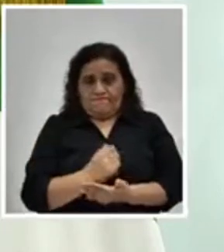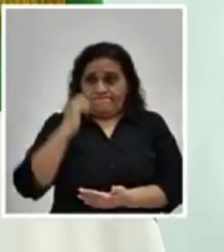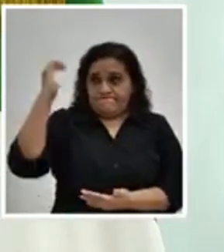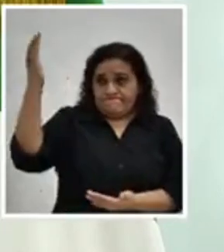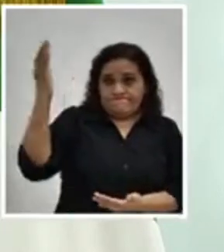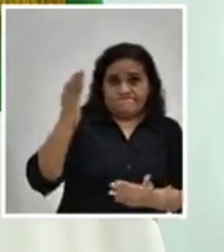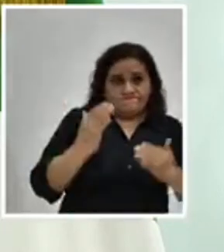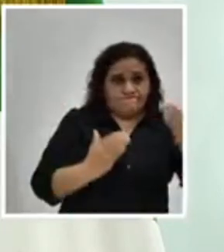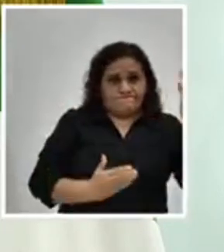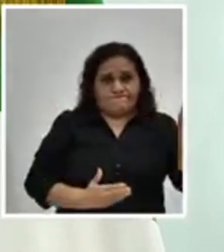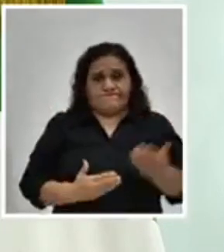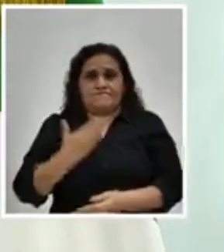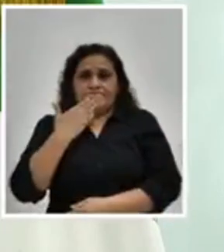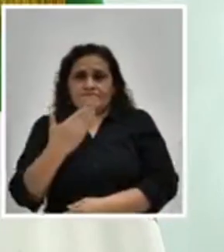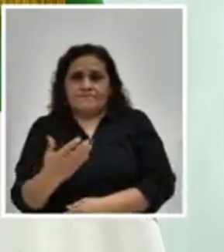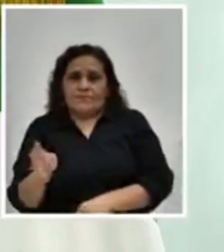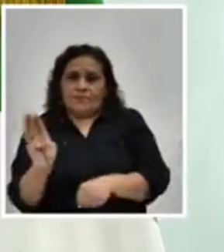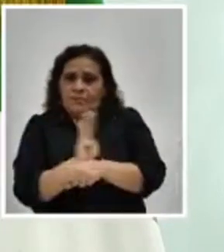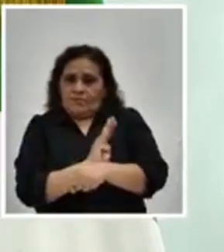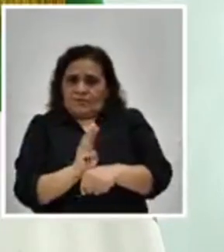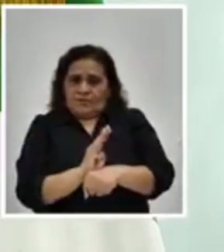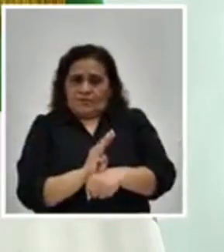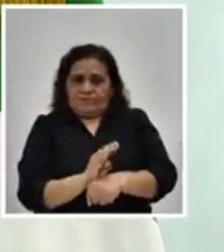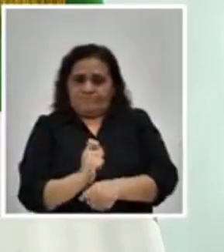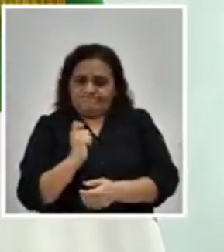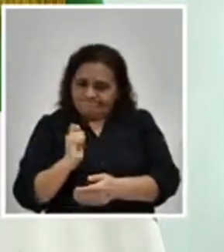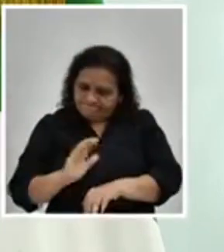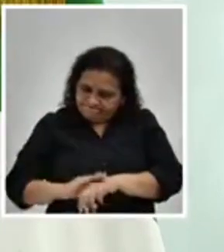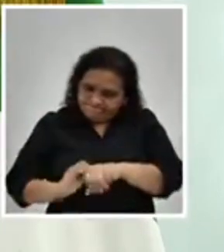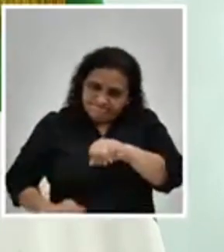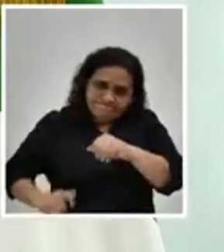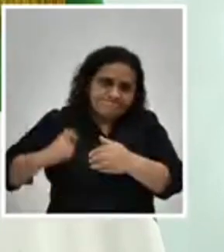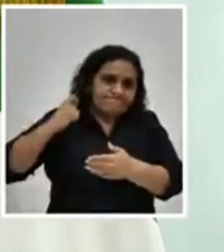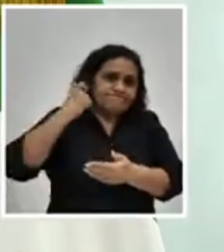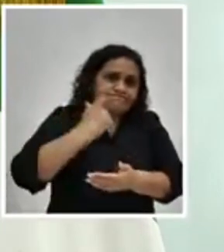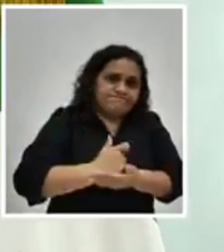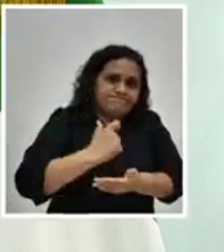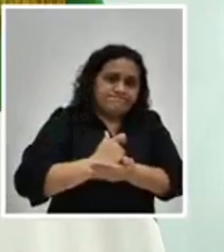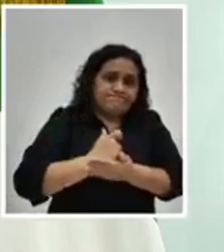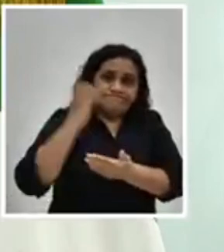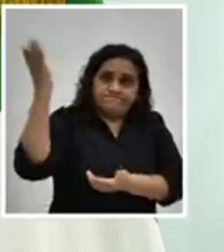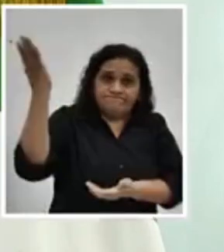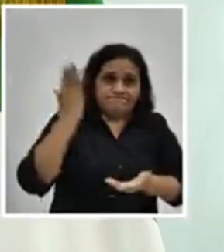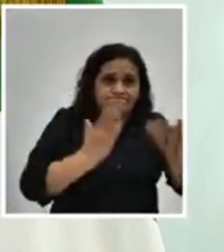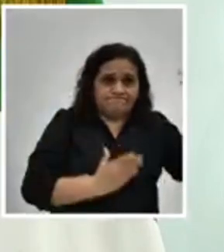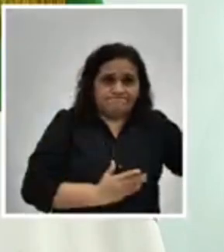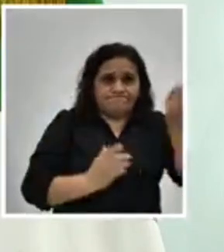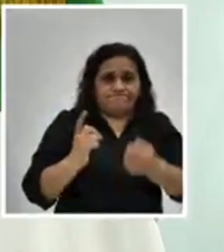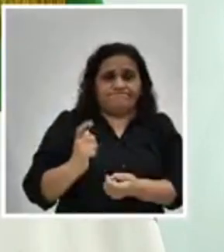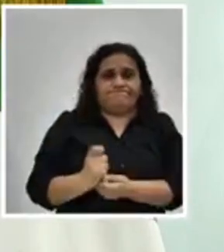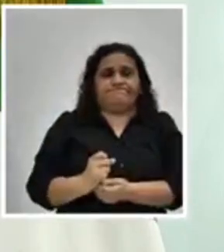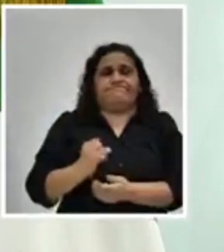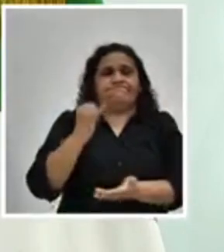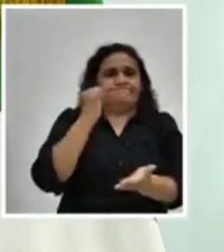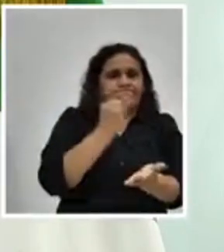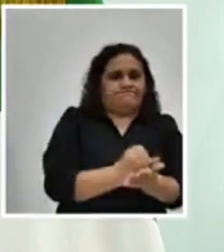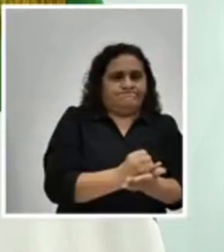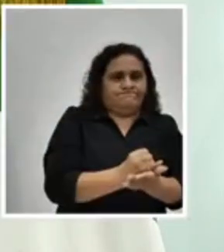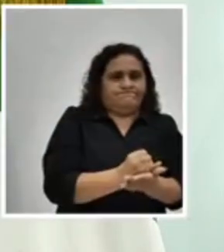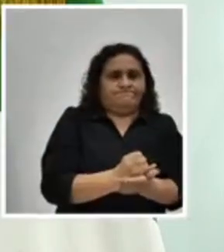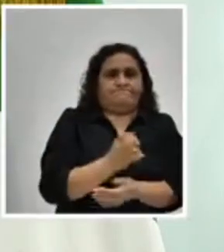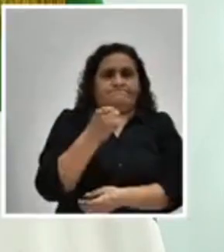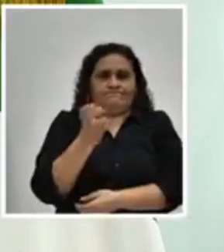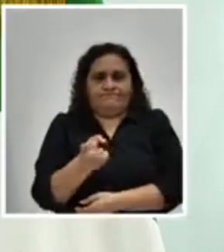beneficios laborales, derrama económica, inversiones, incentivos fiscales, los